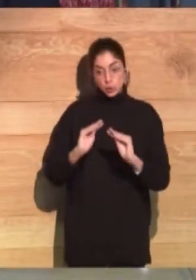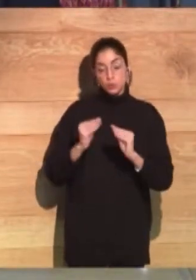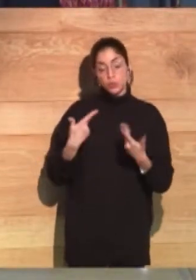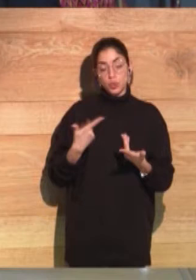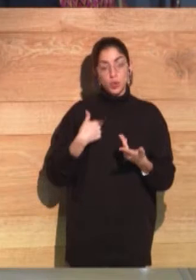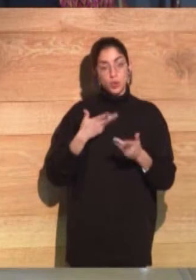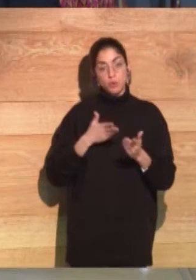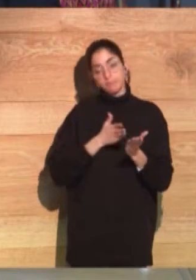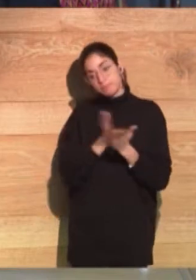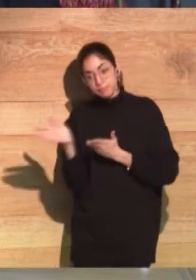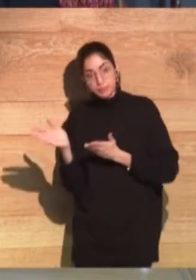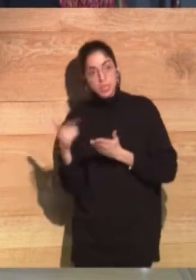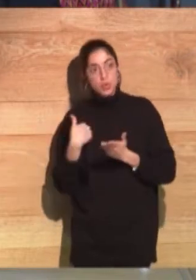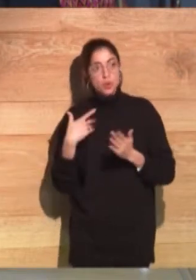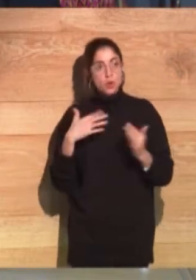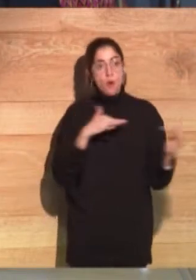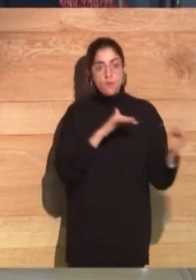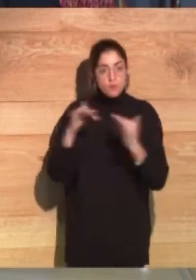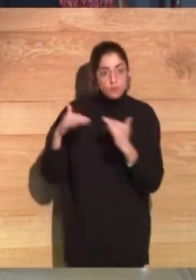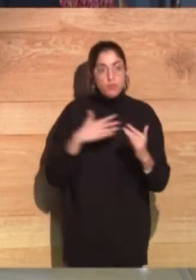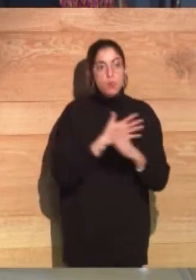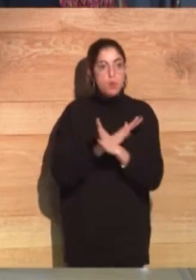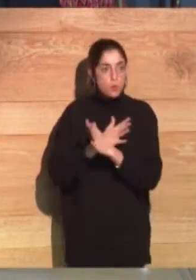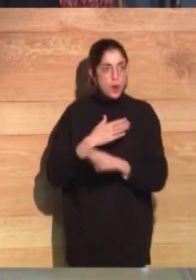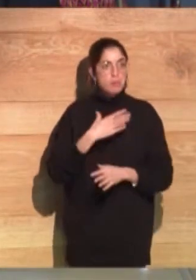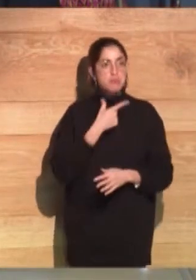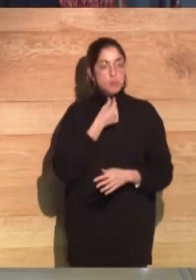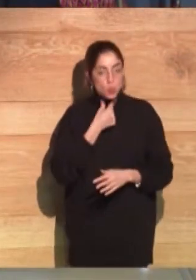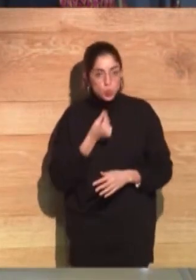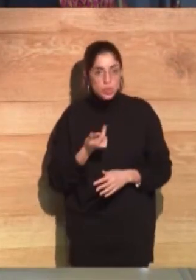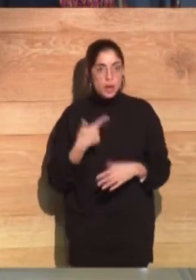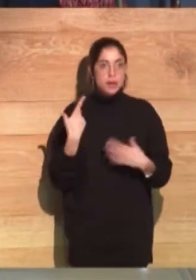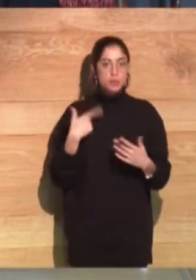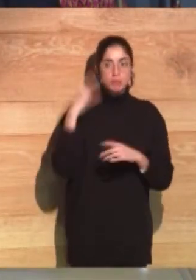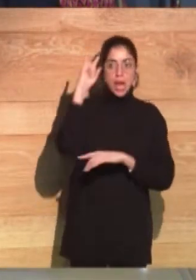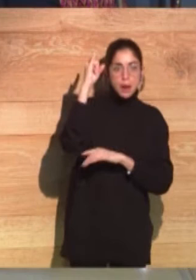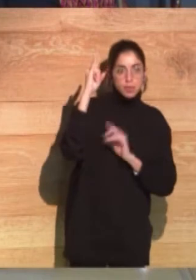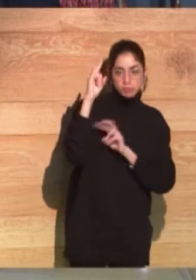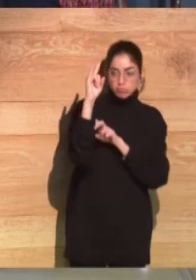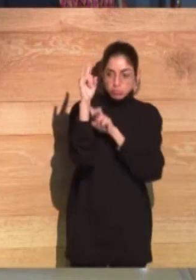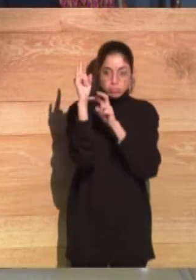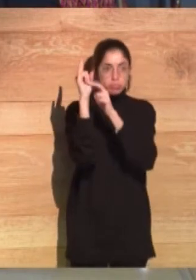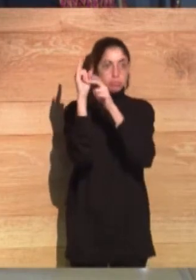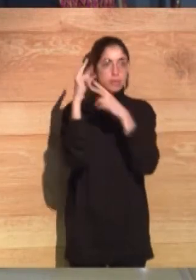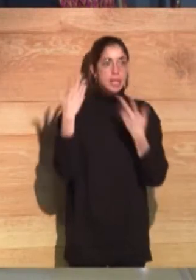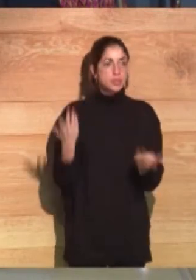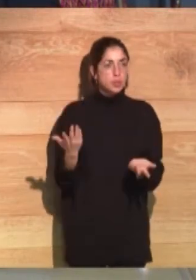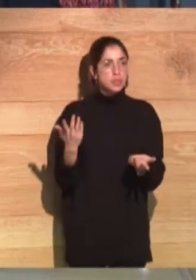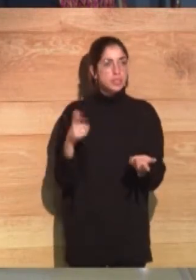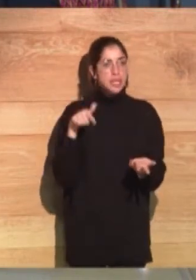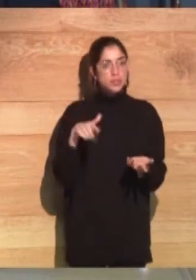y jugar al fútbol. Hacía todo aquello que las chicas no debían hacer en aquella época. Y eso